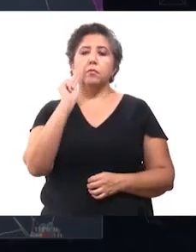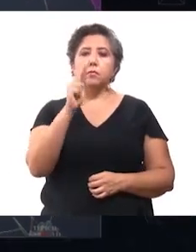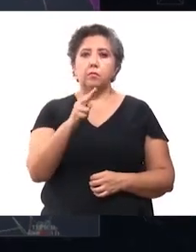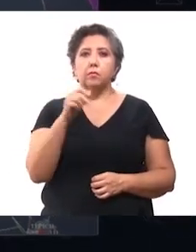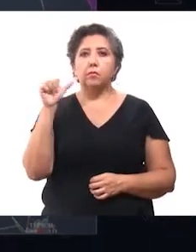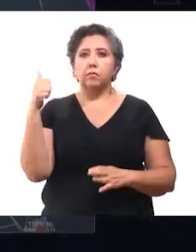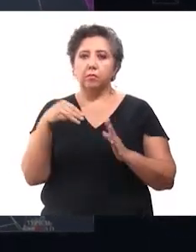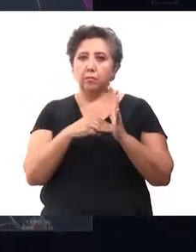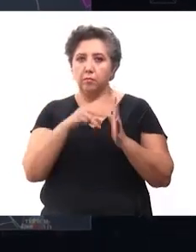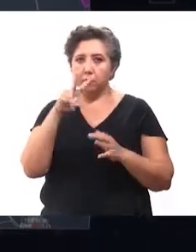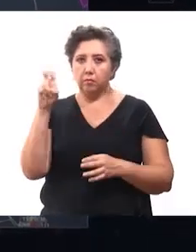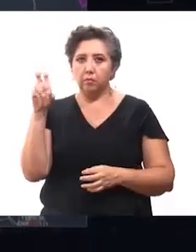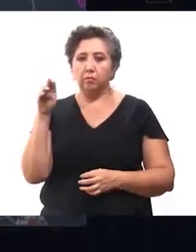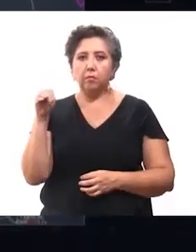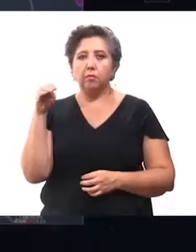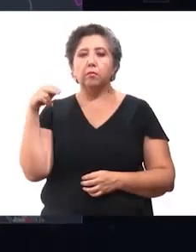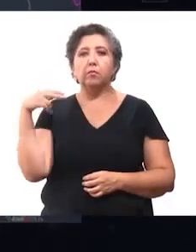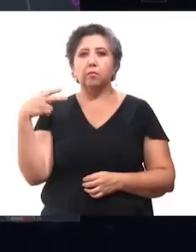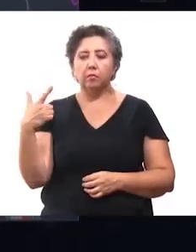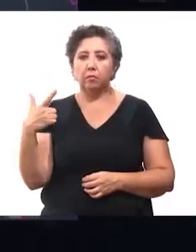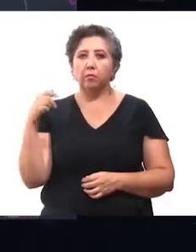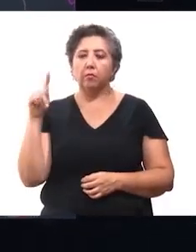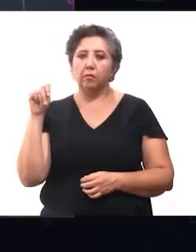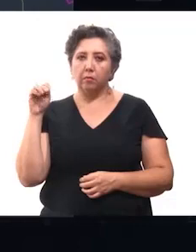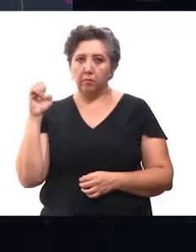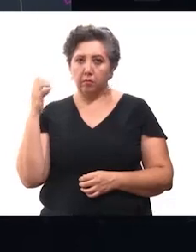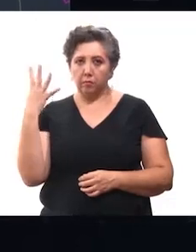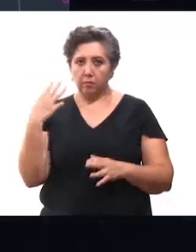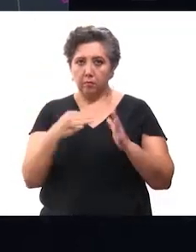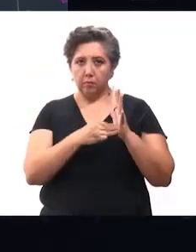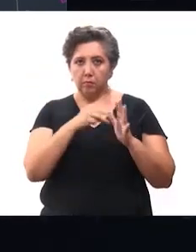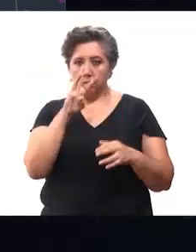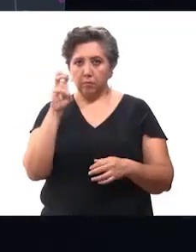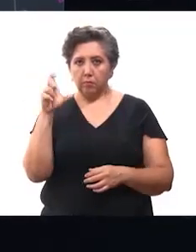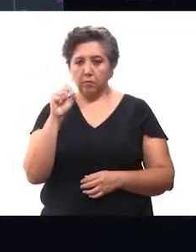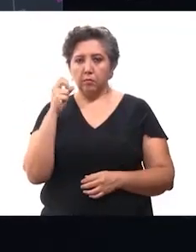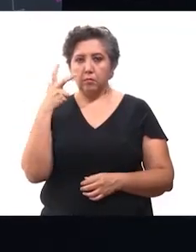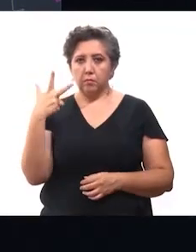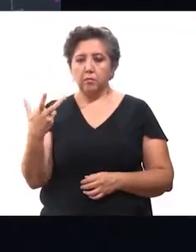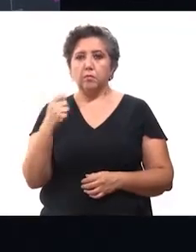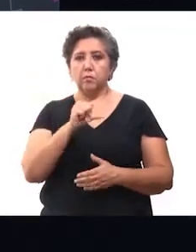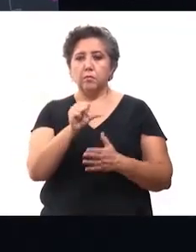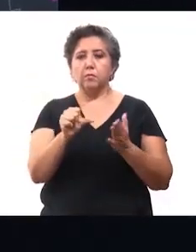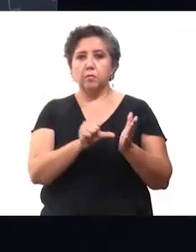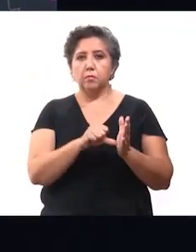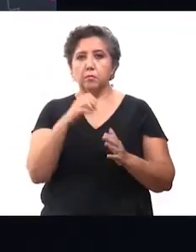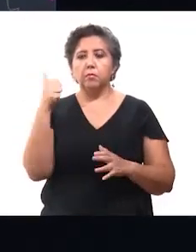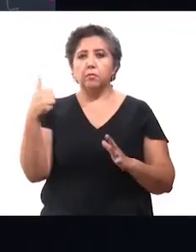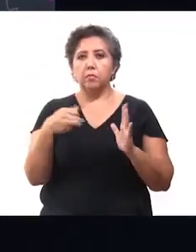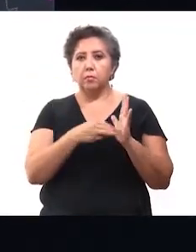norte, 11.287 en la zona oriente, 4.328 en la zona centro,